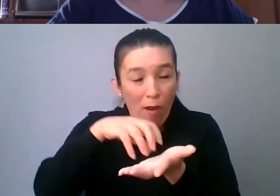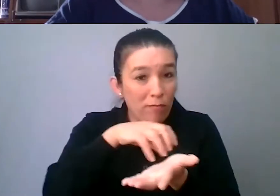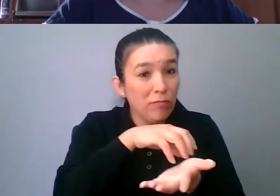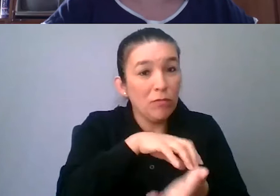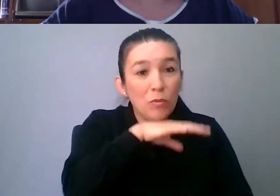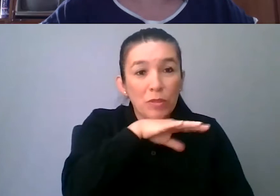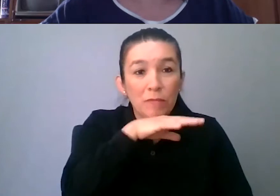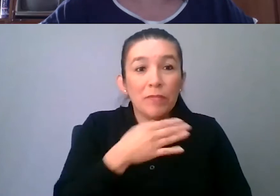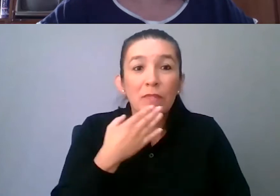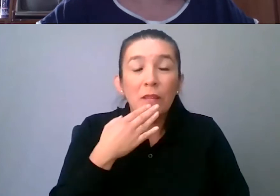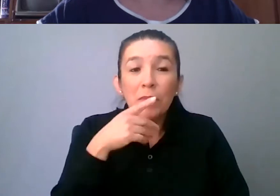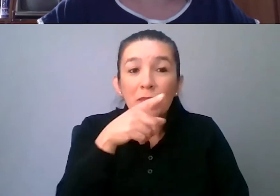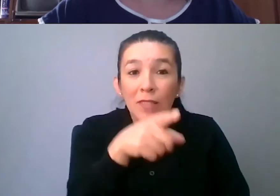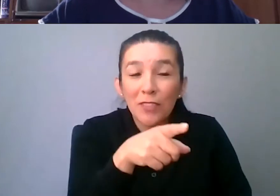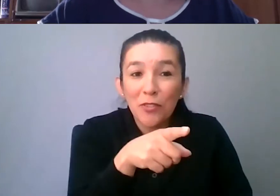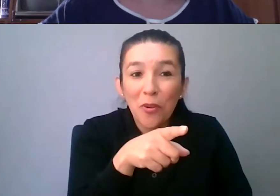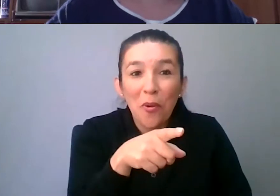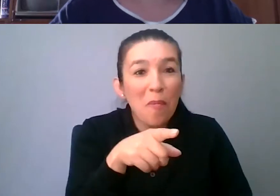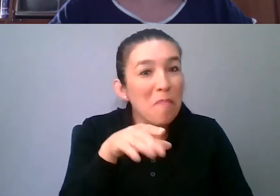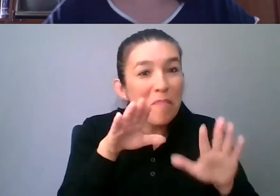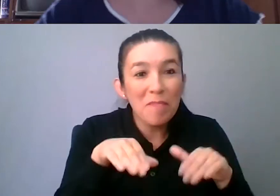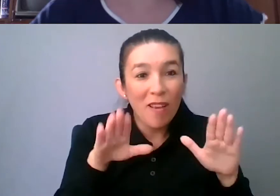también tengo una extensión Carolina y las...